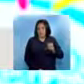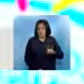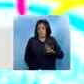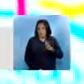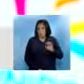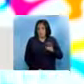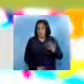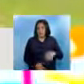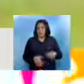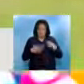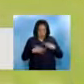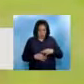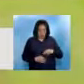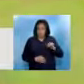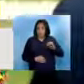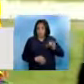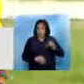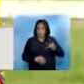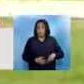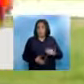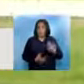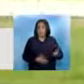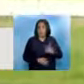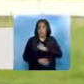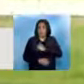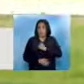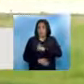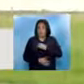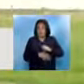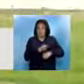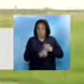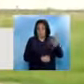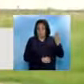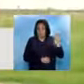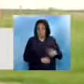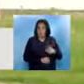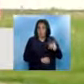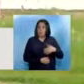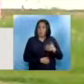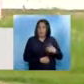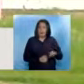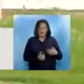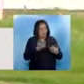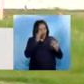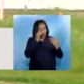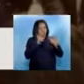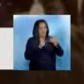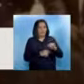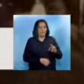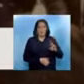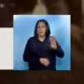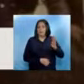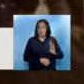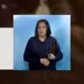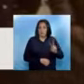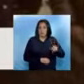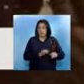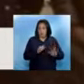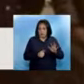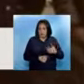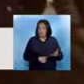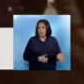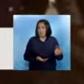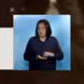Después de ganar el oro en los Panamericanos de Toronto el año pasado, se convirtió en la máxima esperanza peruana para Río 2016. Tendrá